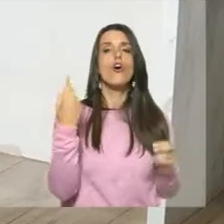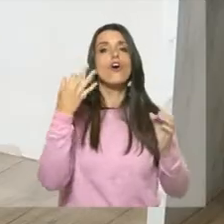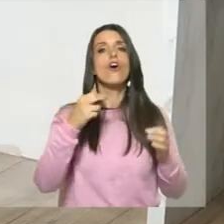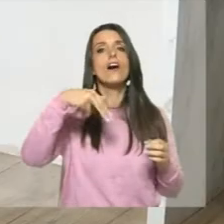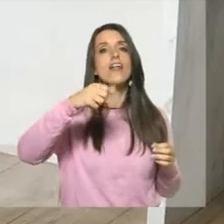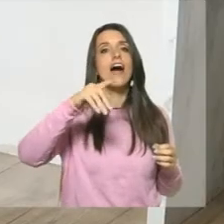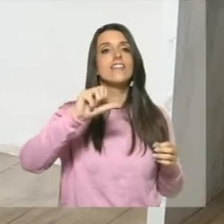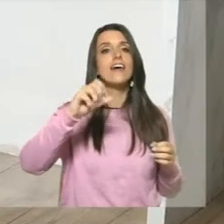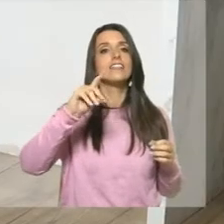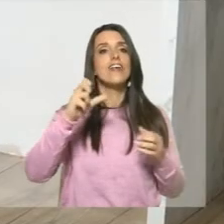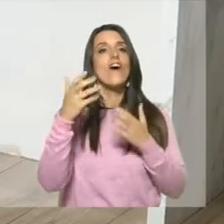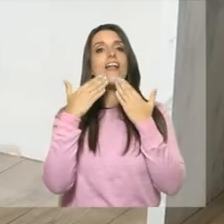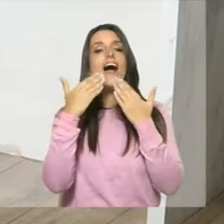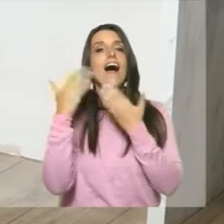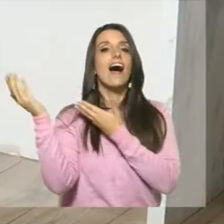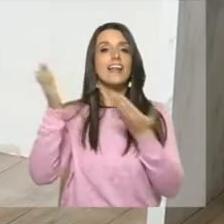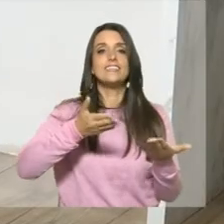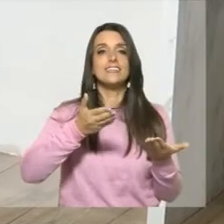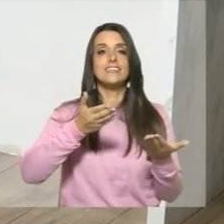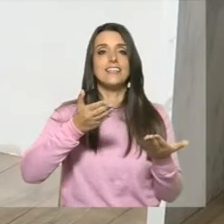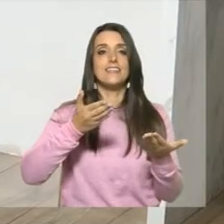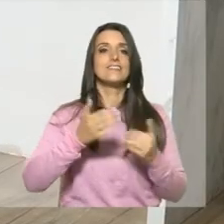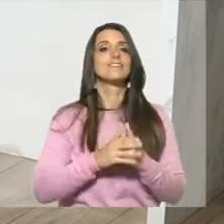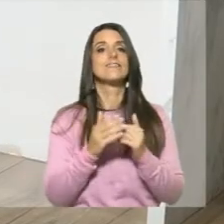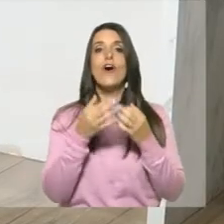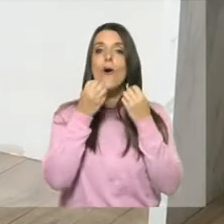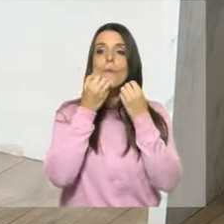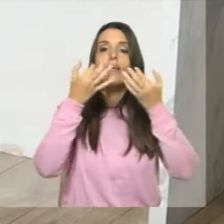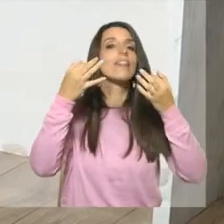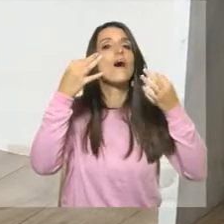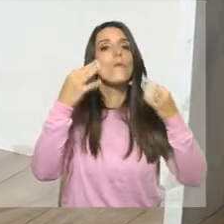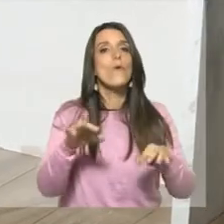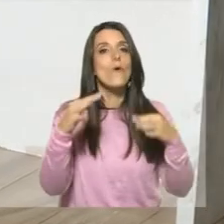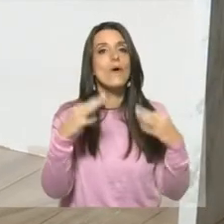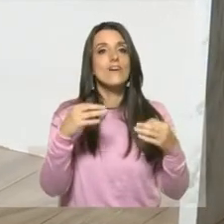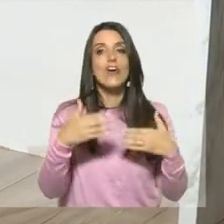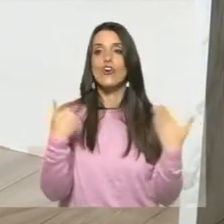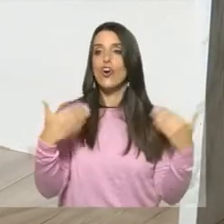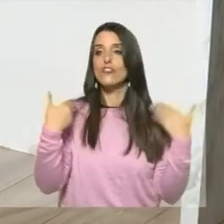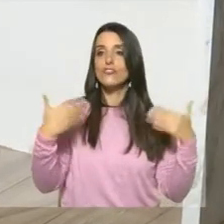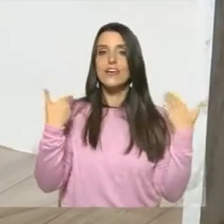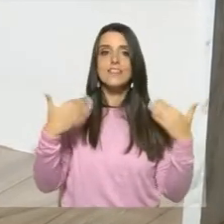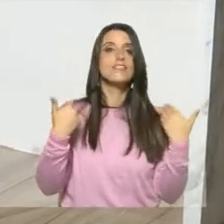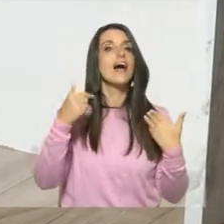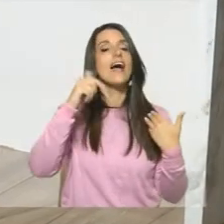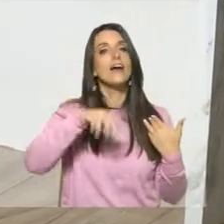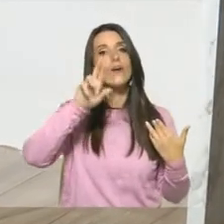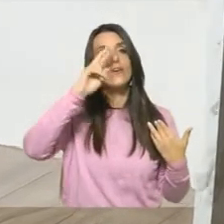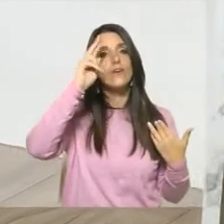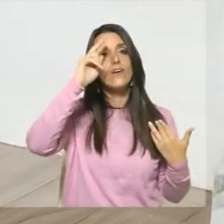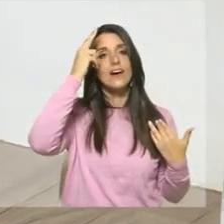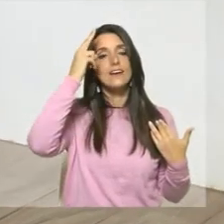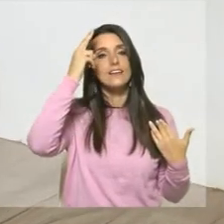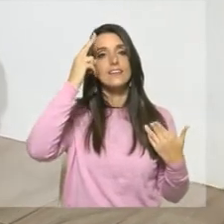Nadia Dichelo. ¡Bienvenida, Nadia! Hola, ¿cómo va? Muy bien, ¿y tú? Muy bien, muy contenta de estar acá en Montevideo, Uruguay, y bueno, de estar